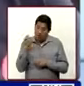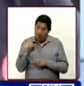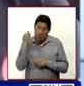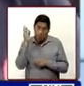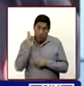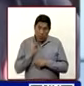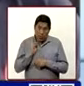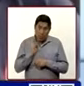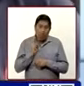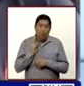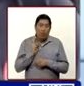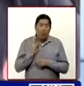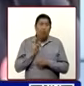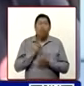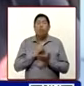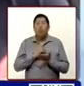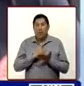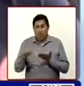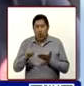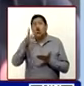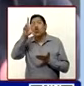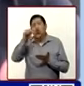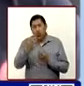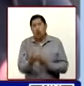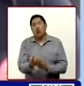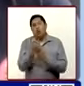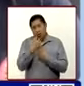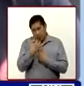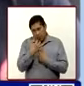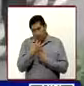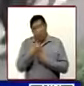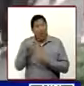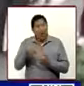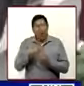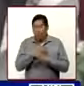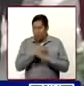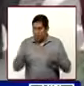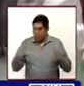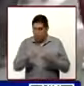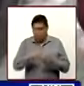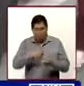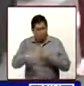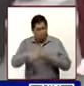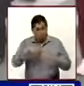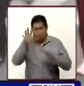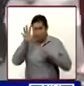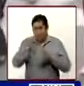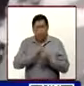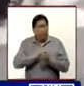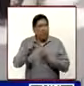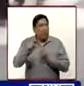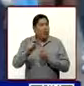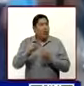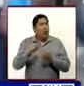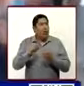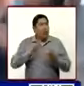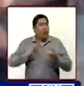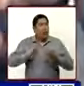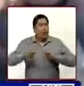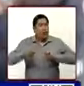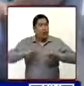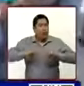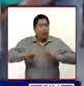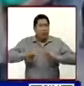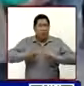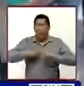la supresión de esta exigencia tiene que eliminarse. Estamos haciendo la movilización en turnos alternos. Sin